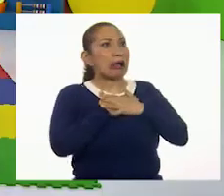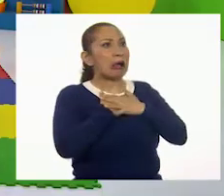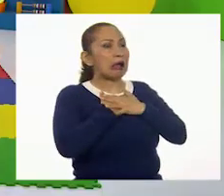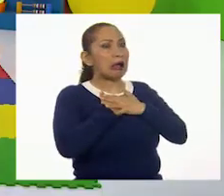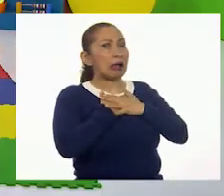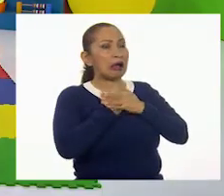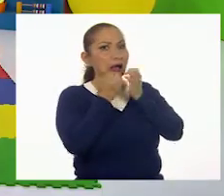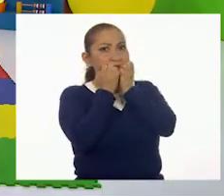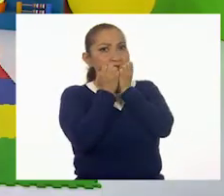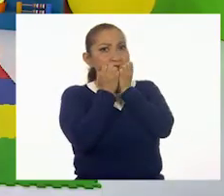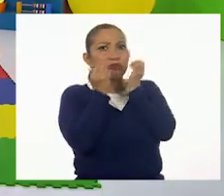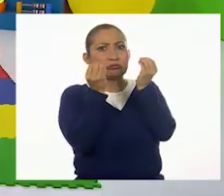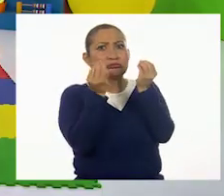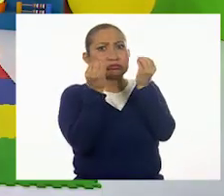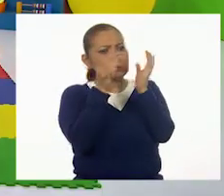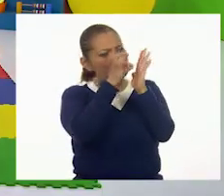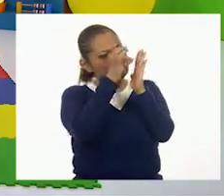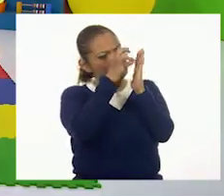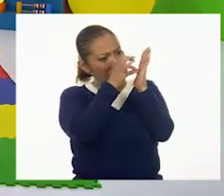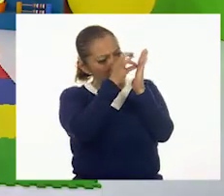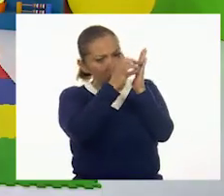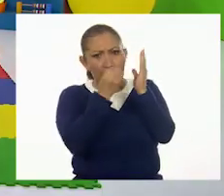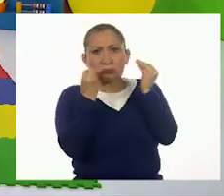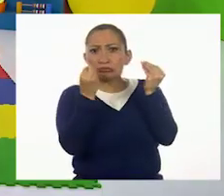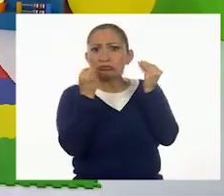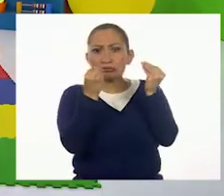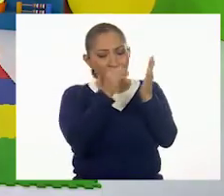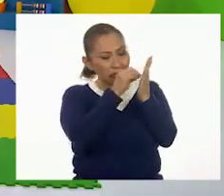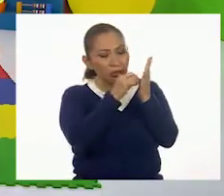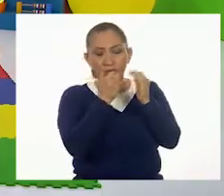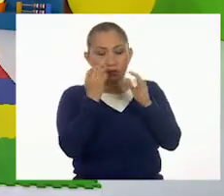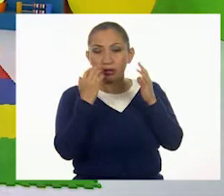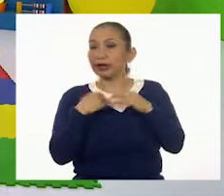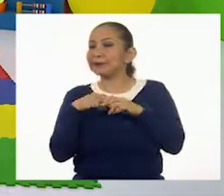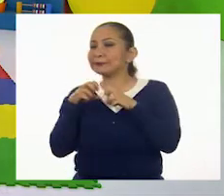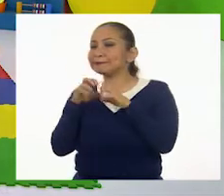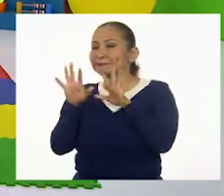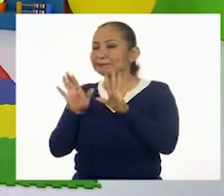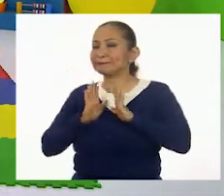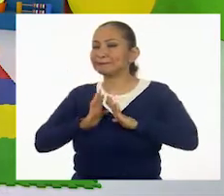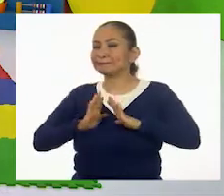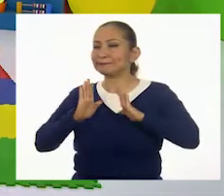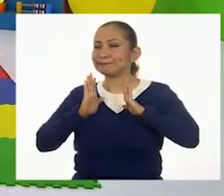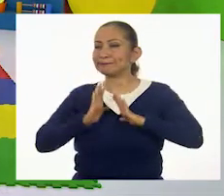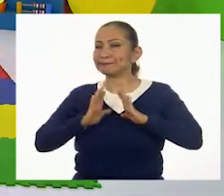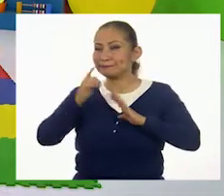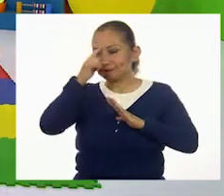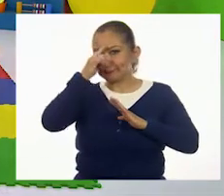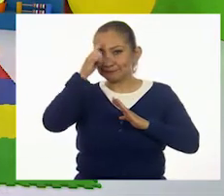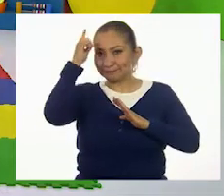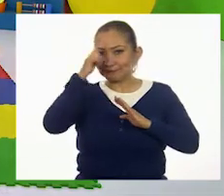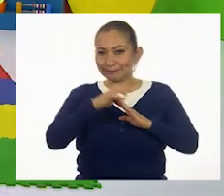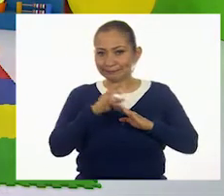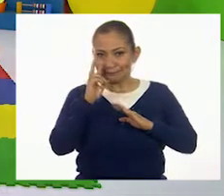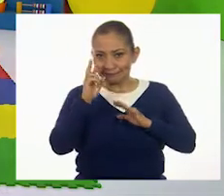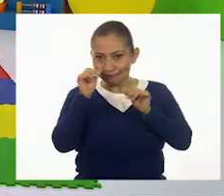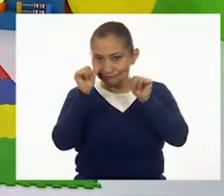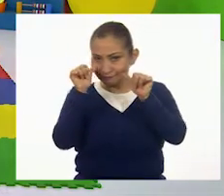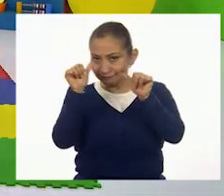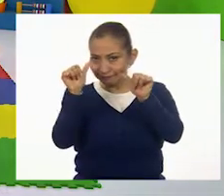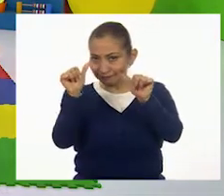¡Ay, no! ¡Hay muchos puntos! Hay muchos, pero no te pongas nerviosa. De hecho, está muy fácil. Observa con